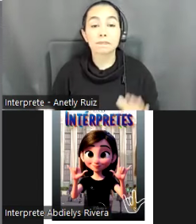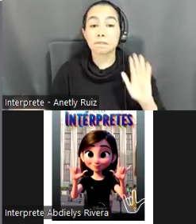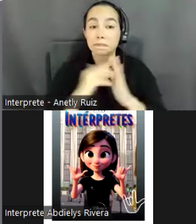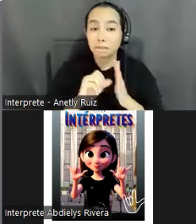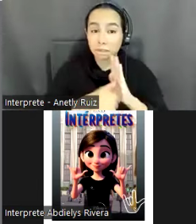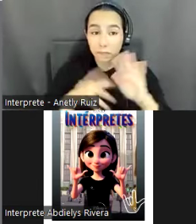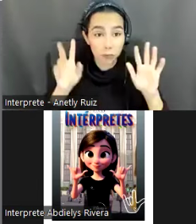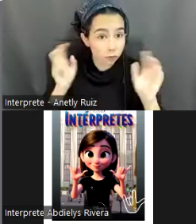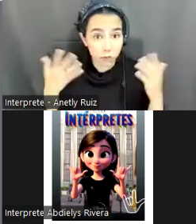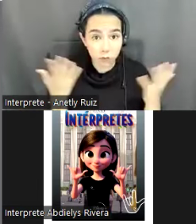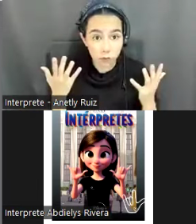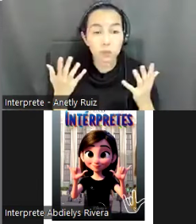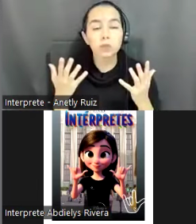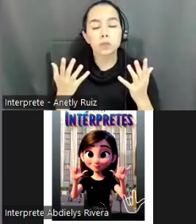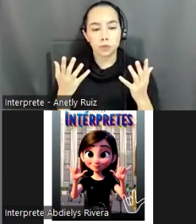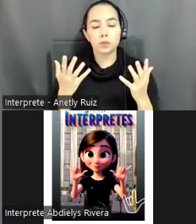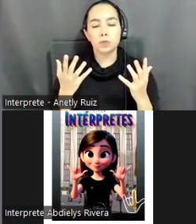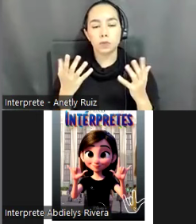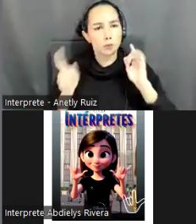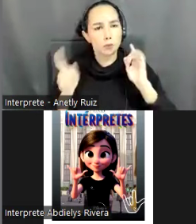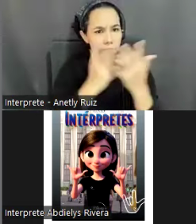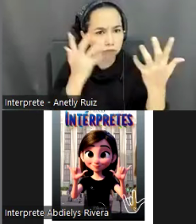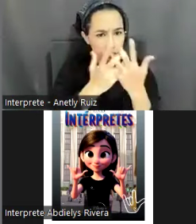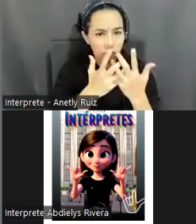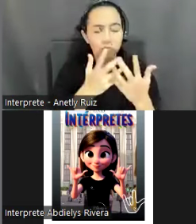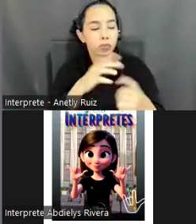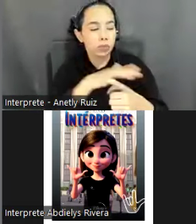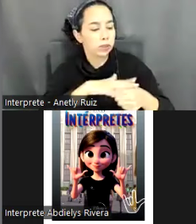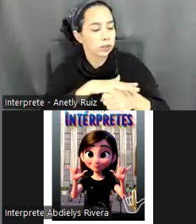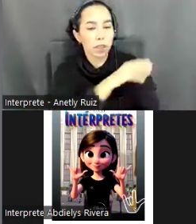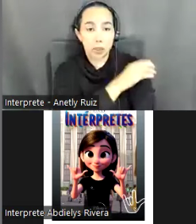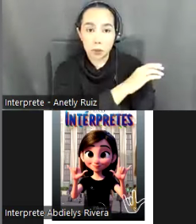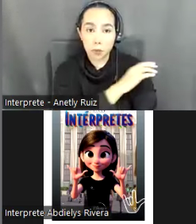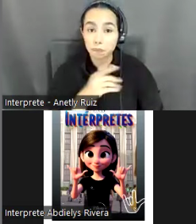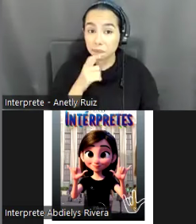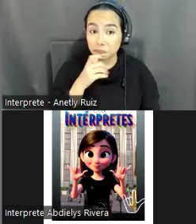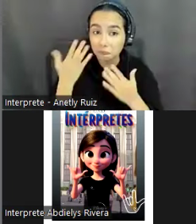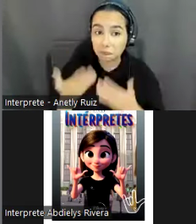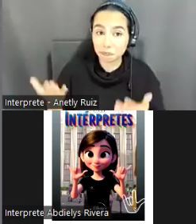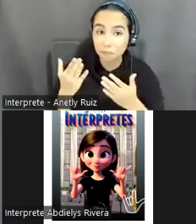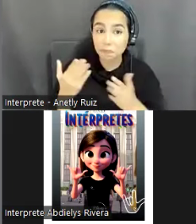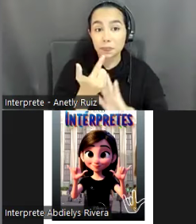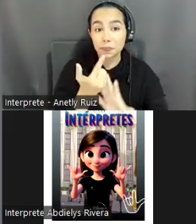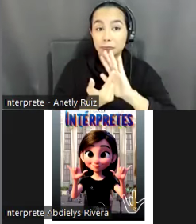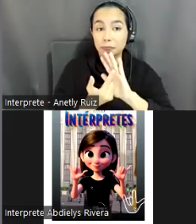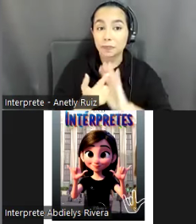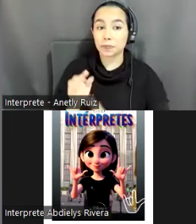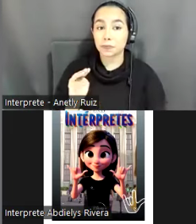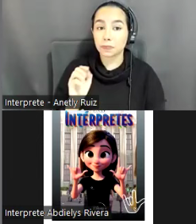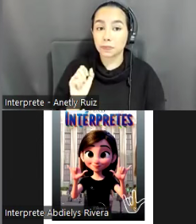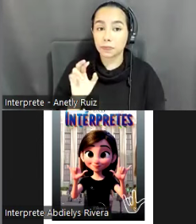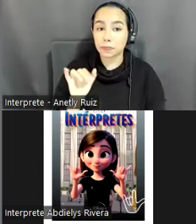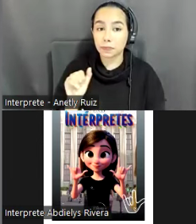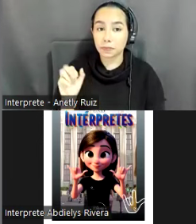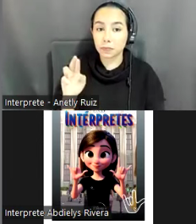en los escenarios clínicos. Nos acompaña la licenciada María Torres Rivera. La licenciada María Torres Rivera